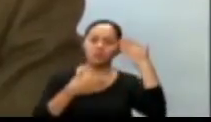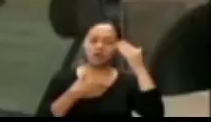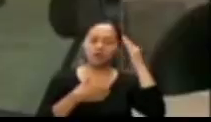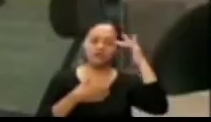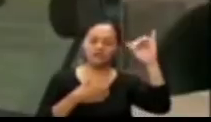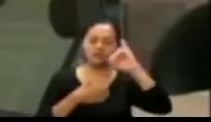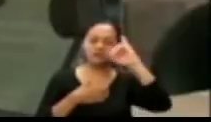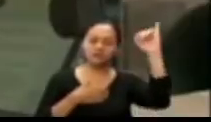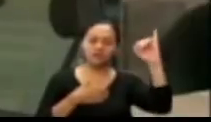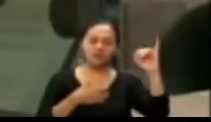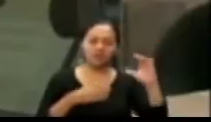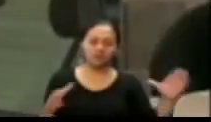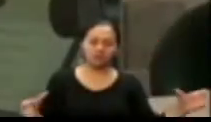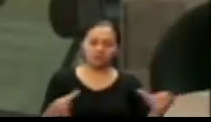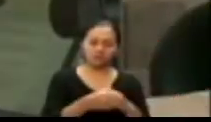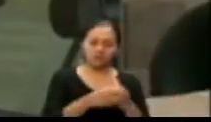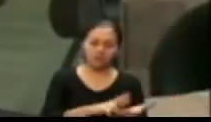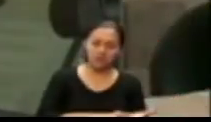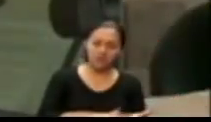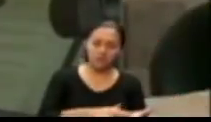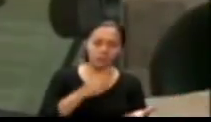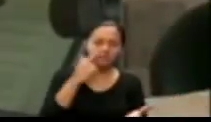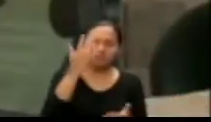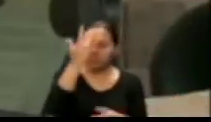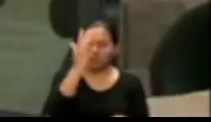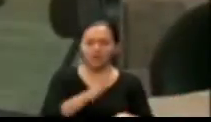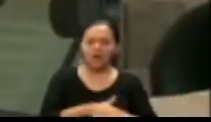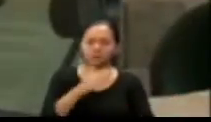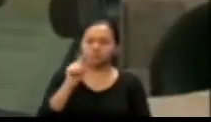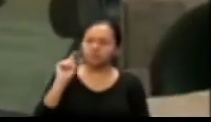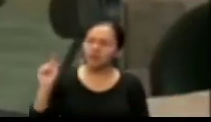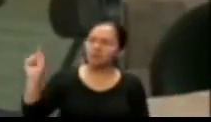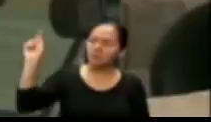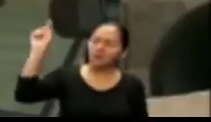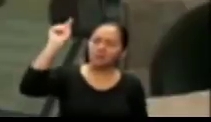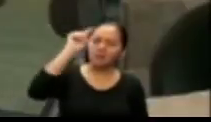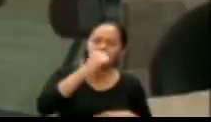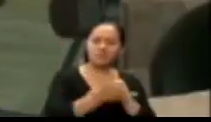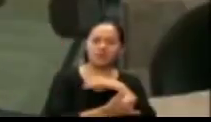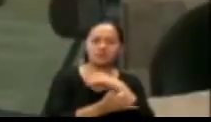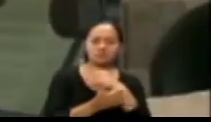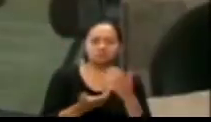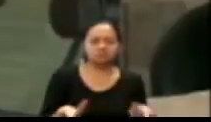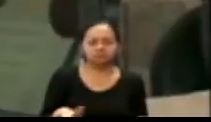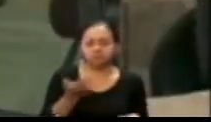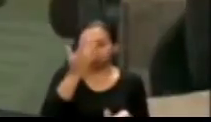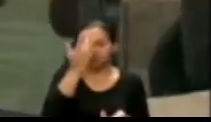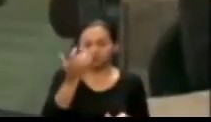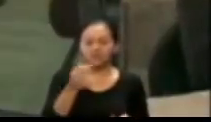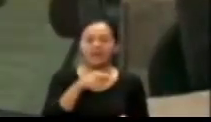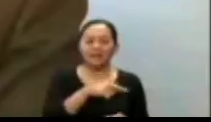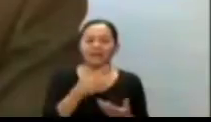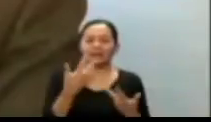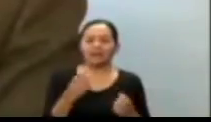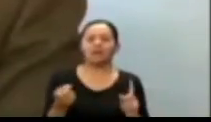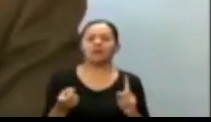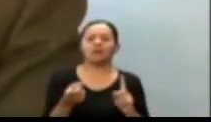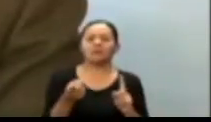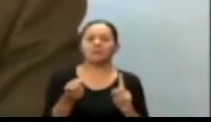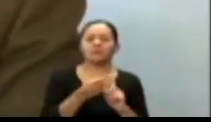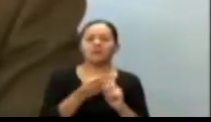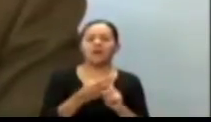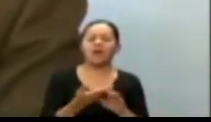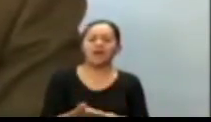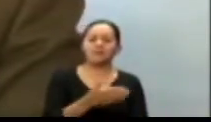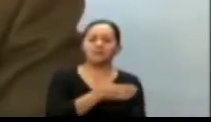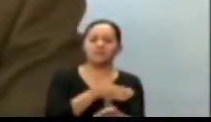eran determinar cuáles eran las causas, pero también quiénes eran los responsables y cuáles eran los efectos de este primer intento de golpe de Estado que